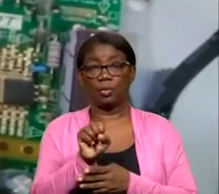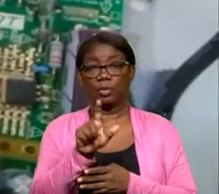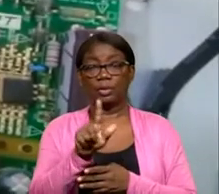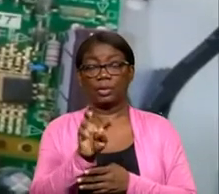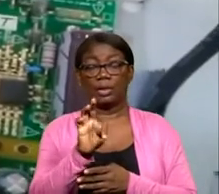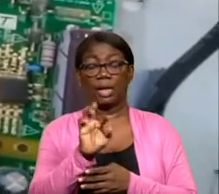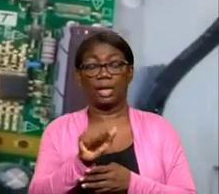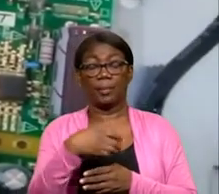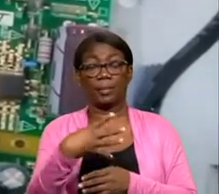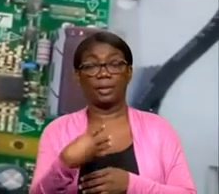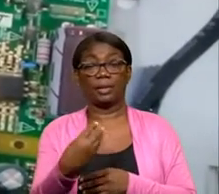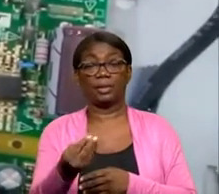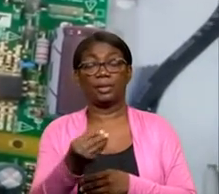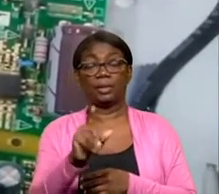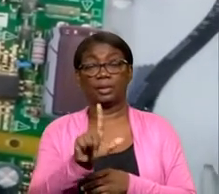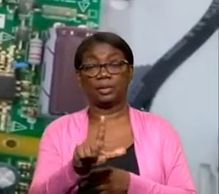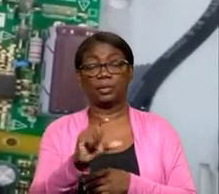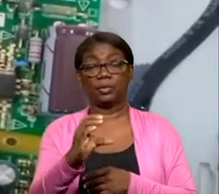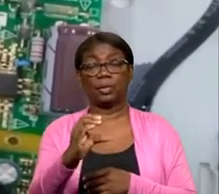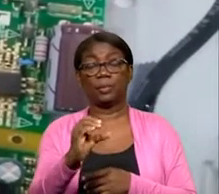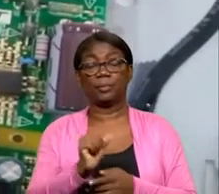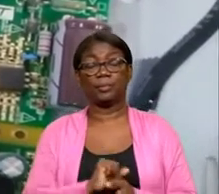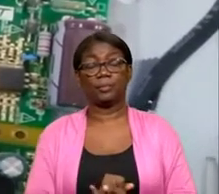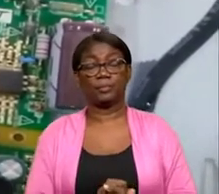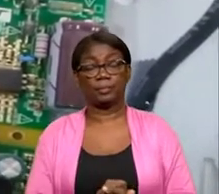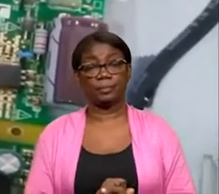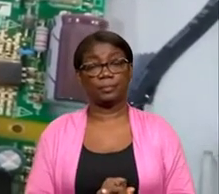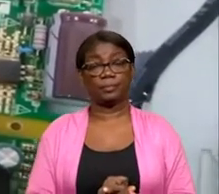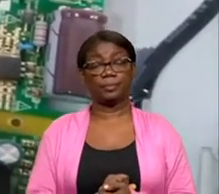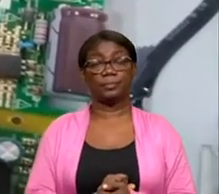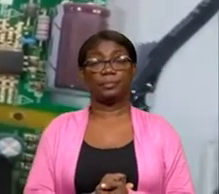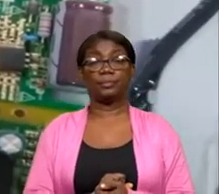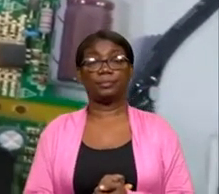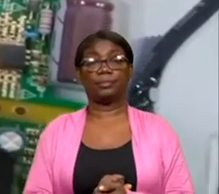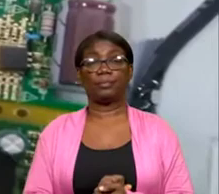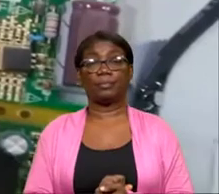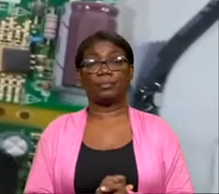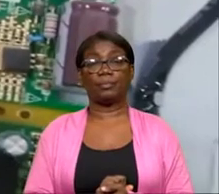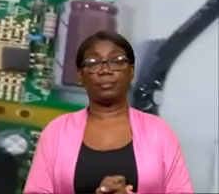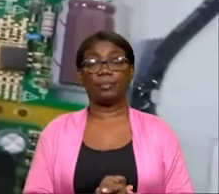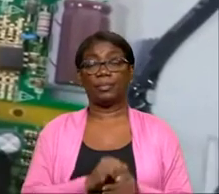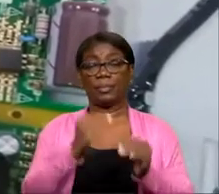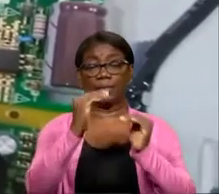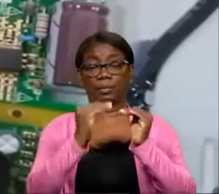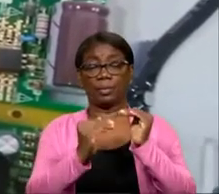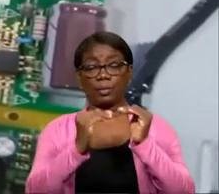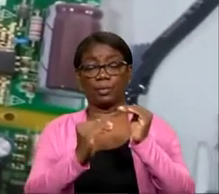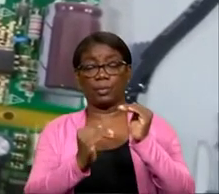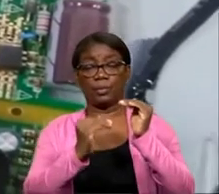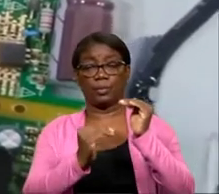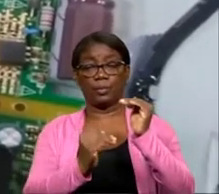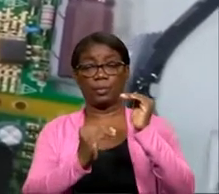la salida de los LED. Así que ahora vamos a ir destapando, ya que todavía sigue cayendo,